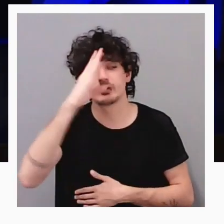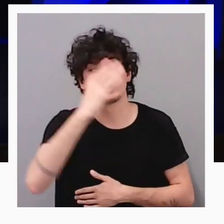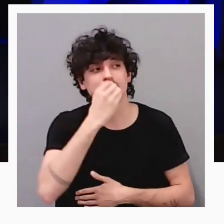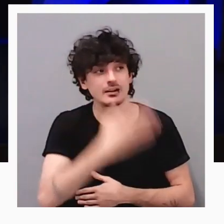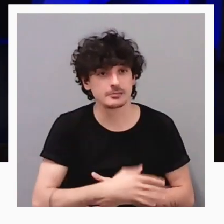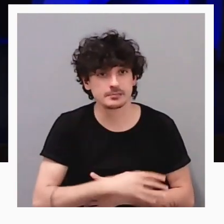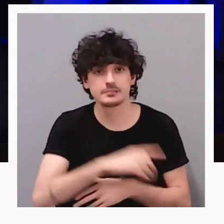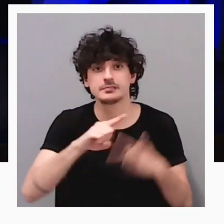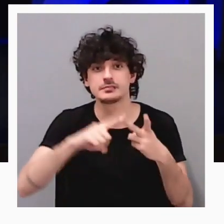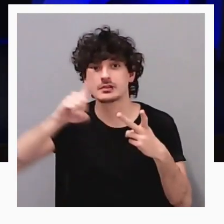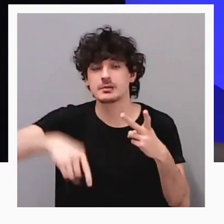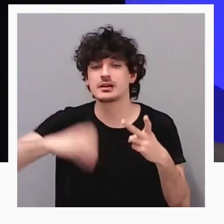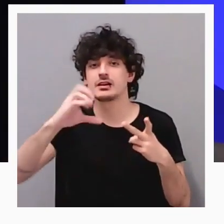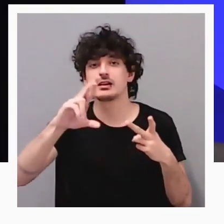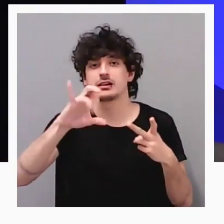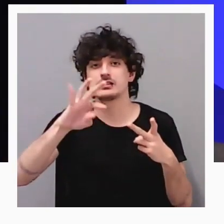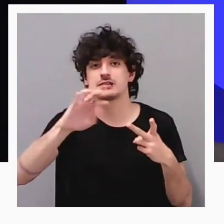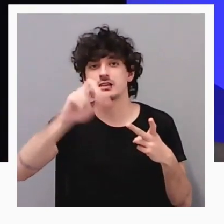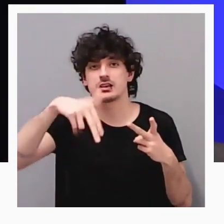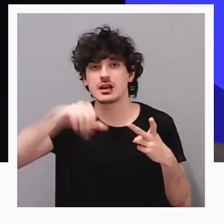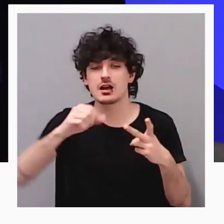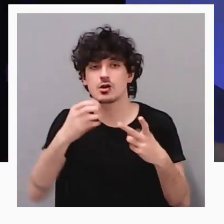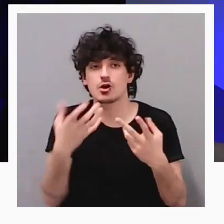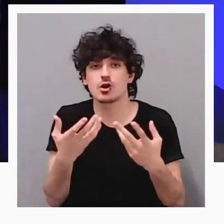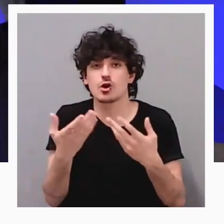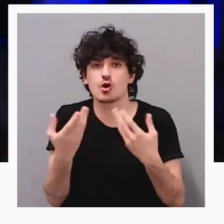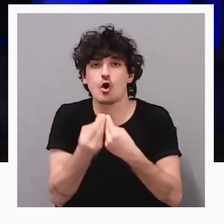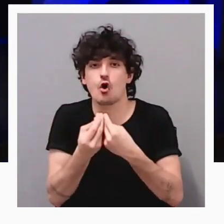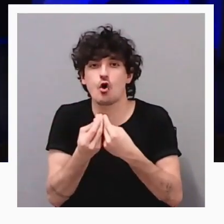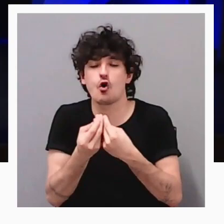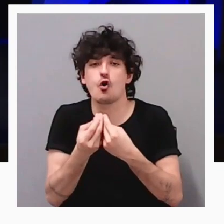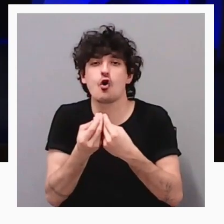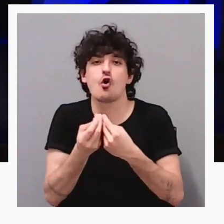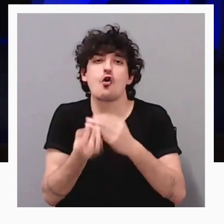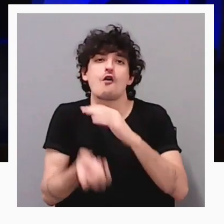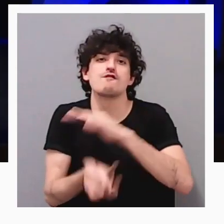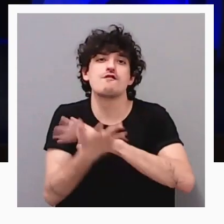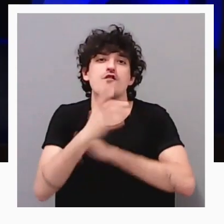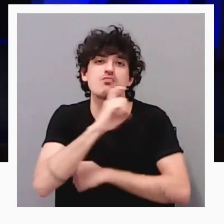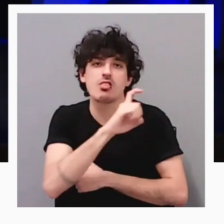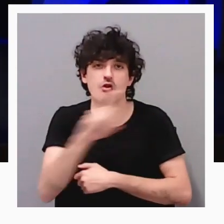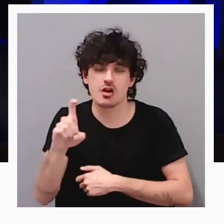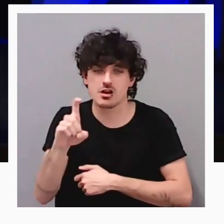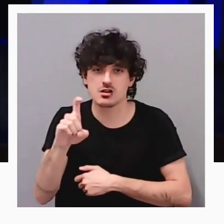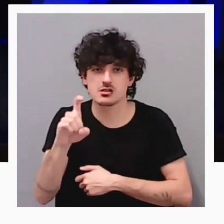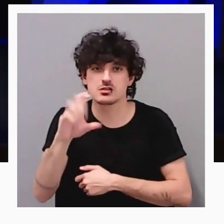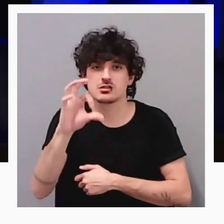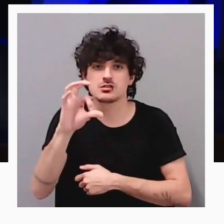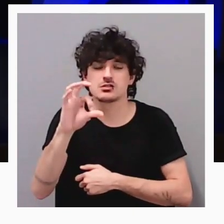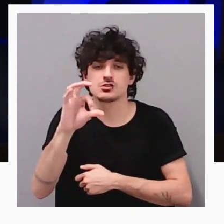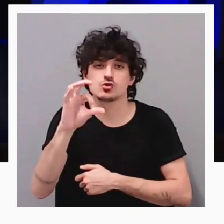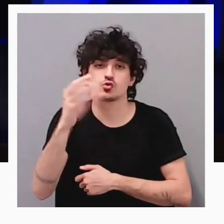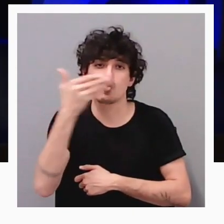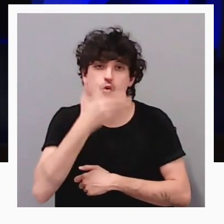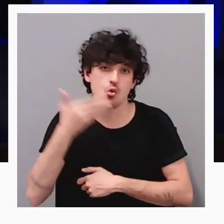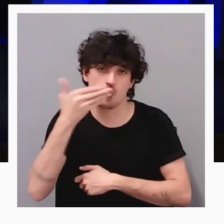nosotros Cristina Balbás, cofundadora y presidenta de Escuelab. ¿Qué tal, Cristina? Muy bien, buenas tardes. Bienvenida.